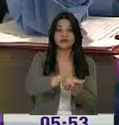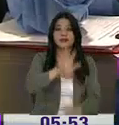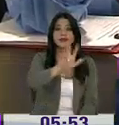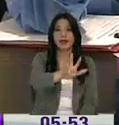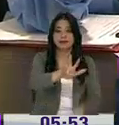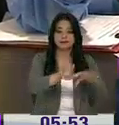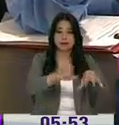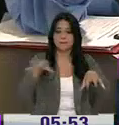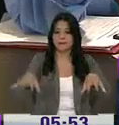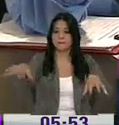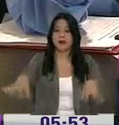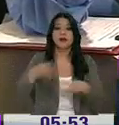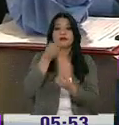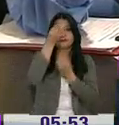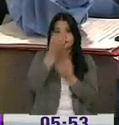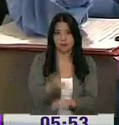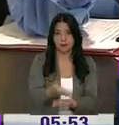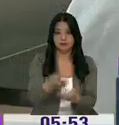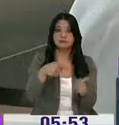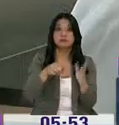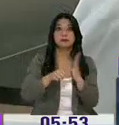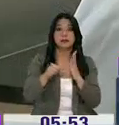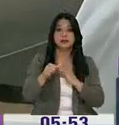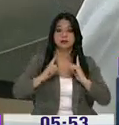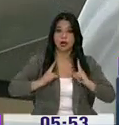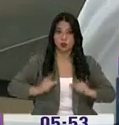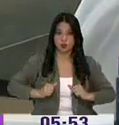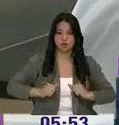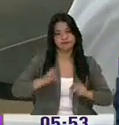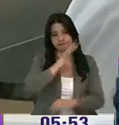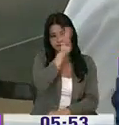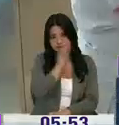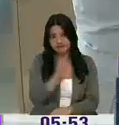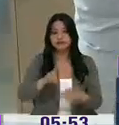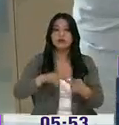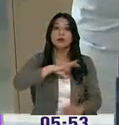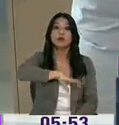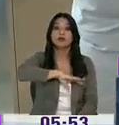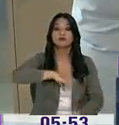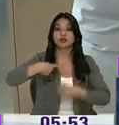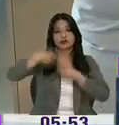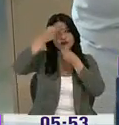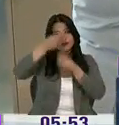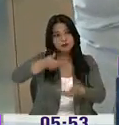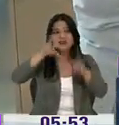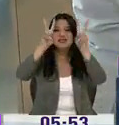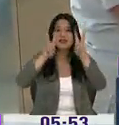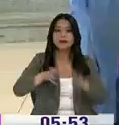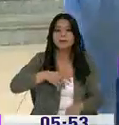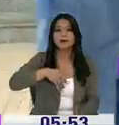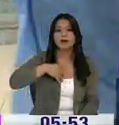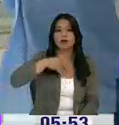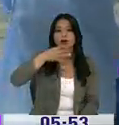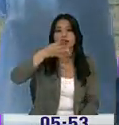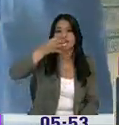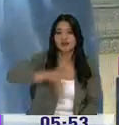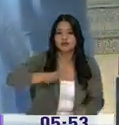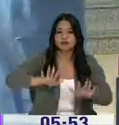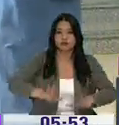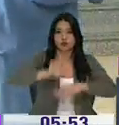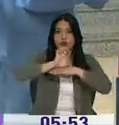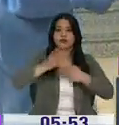de información en los cuales personal del Ministerio de Salud y del municipio de Quito proveen datos relevantes al coronavirus en Ecuador y su